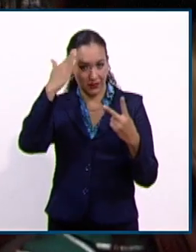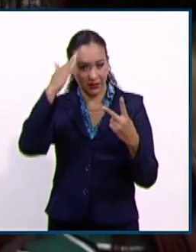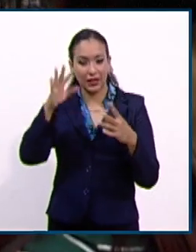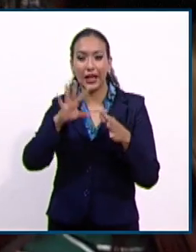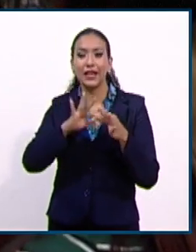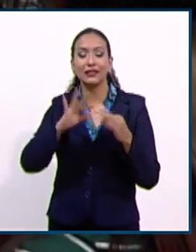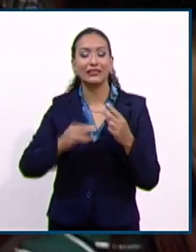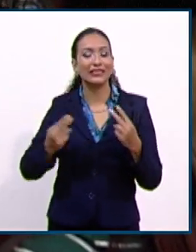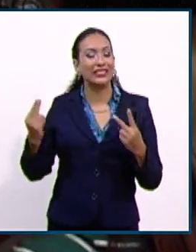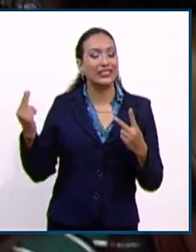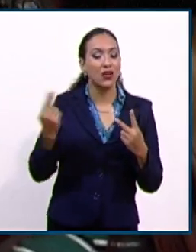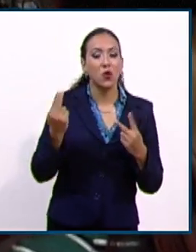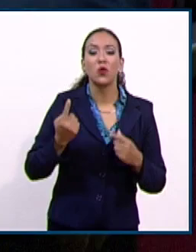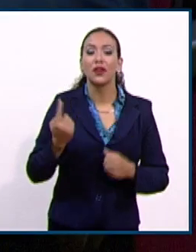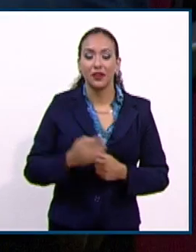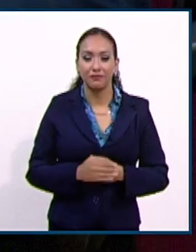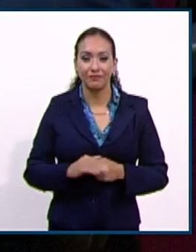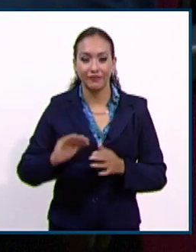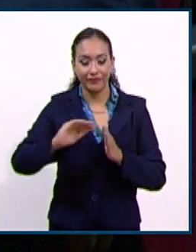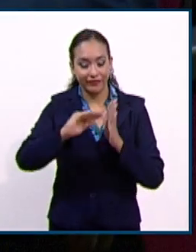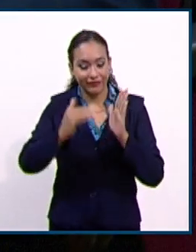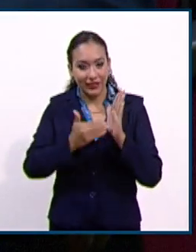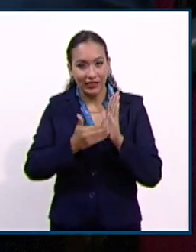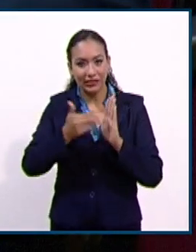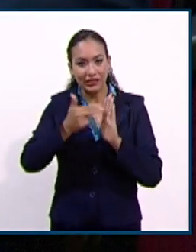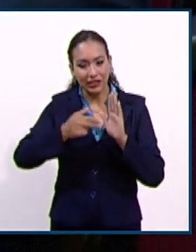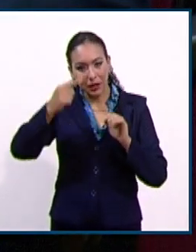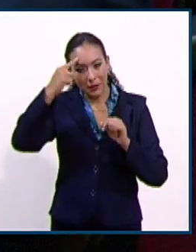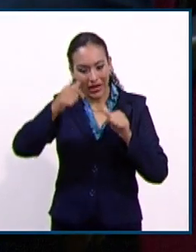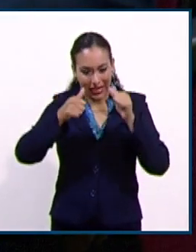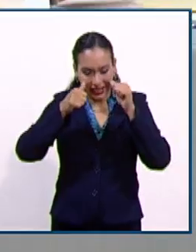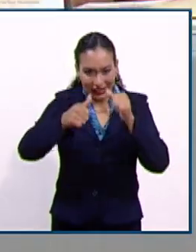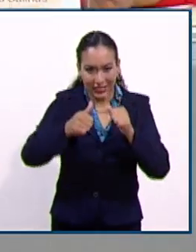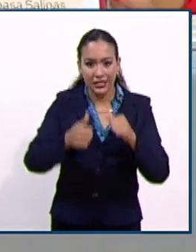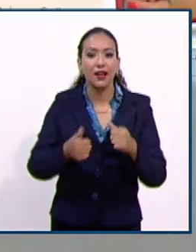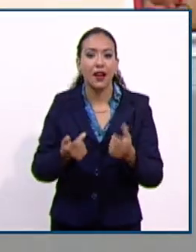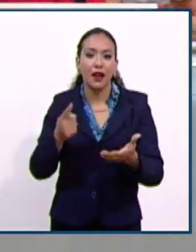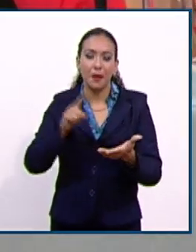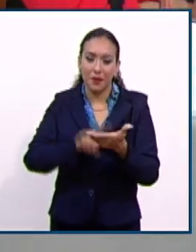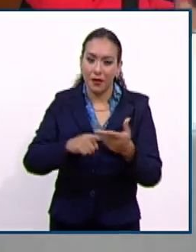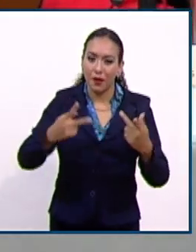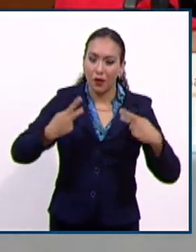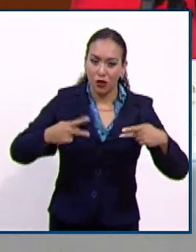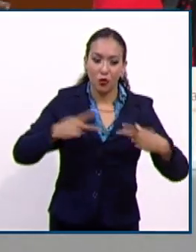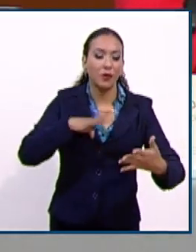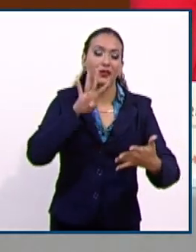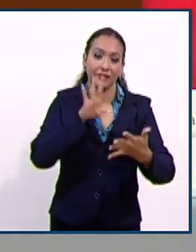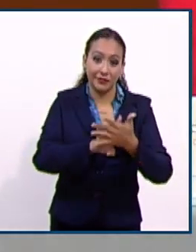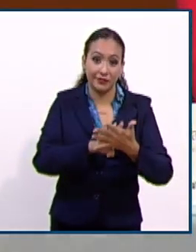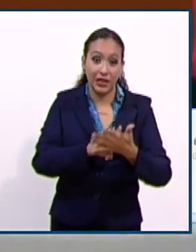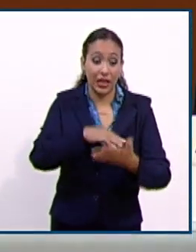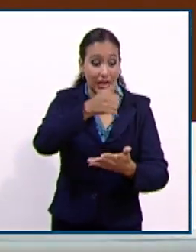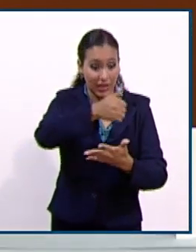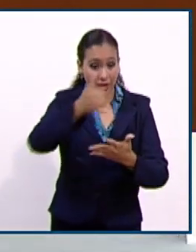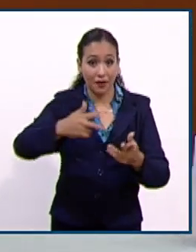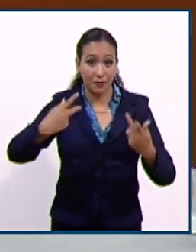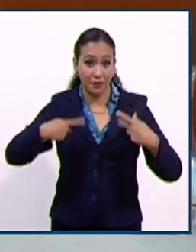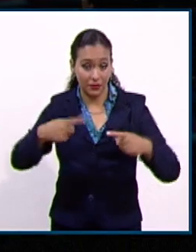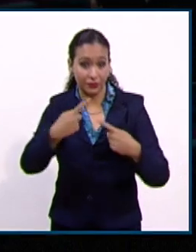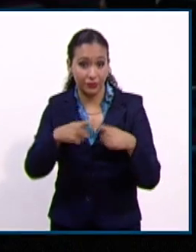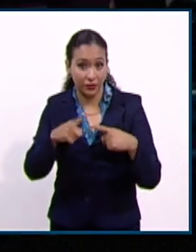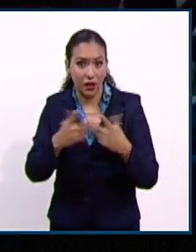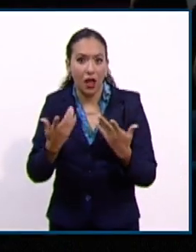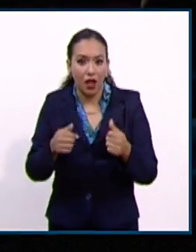la urgencia de generar estrategias que permitan atender las necesidades de personas que se encuentran en centros